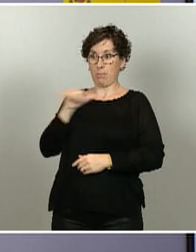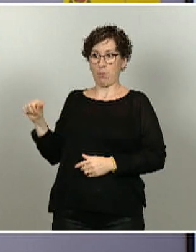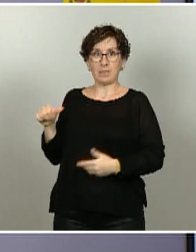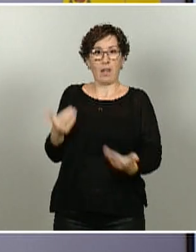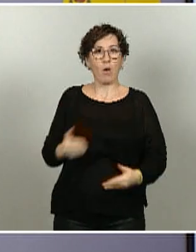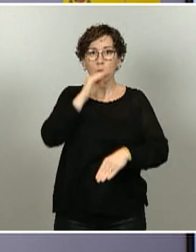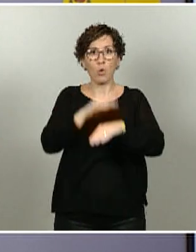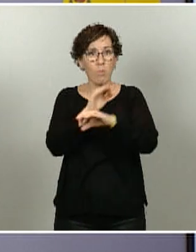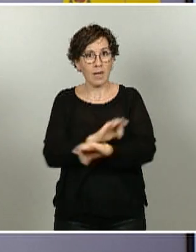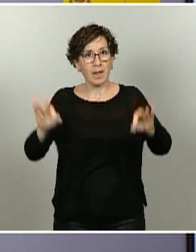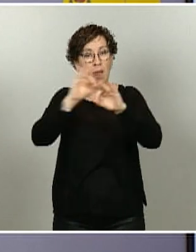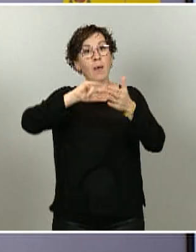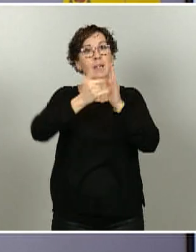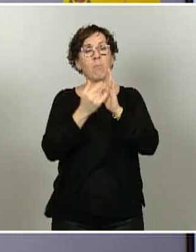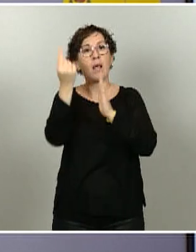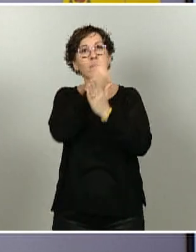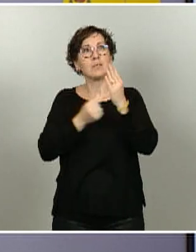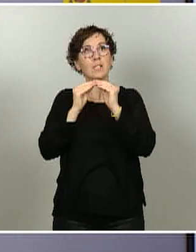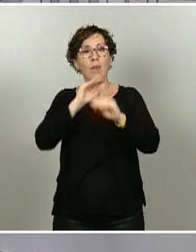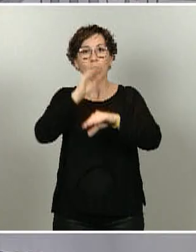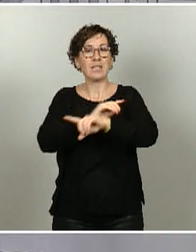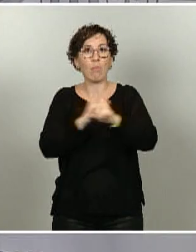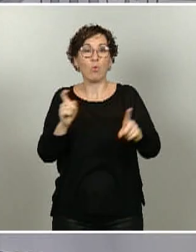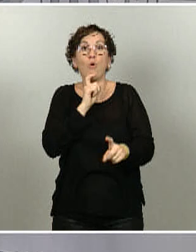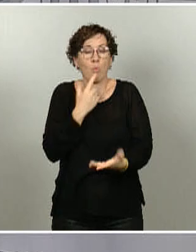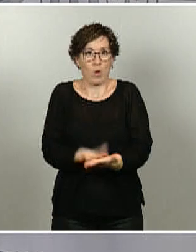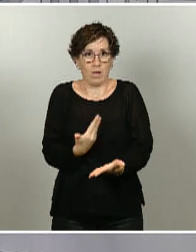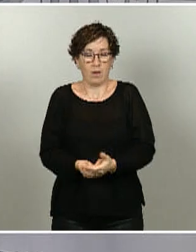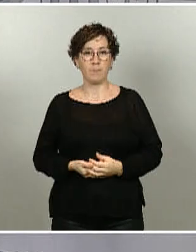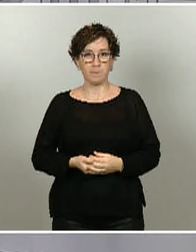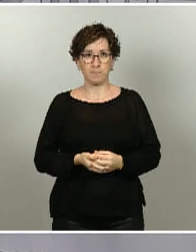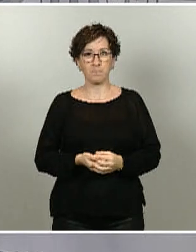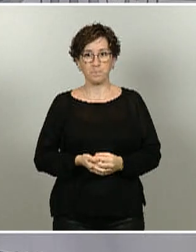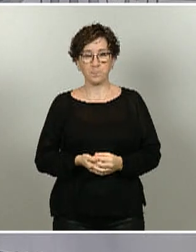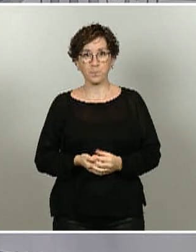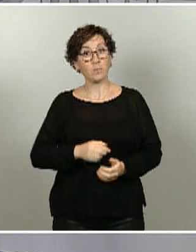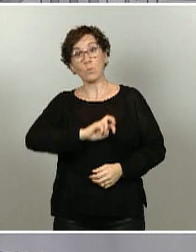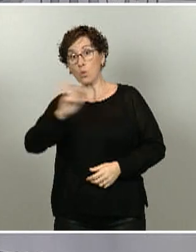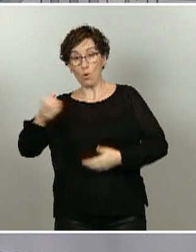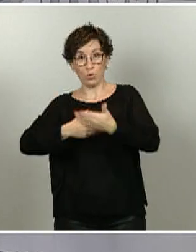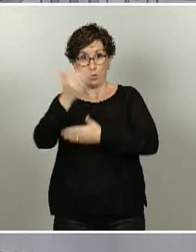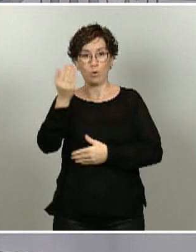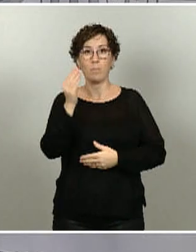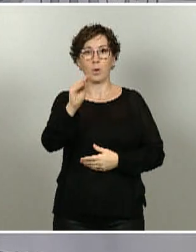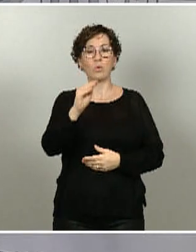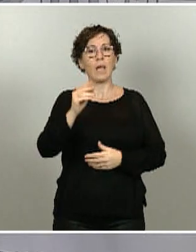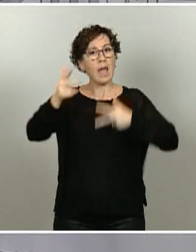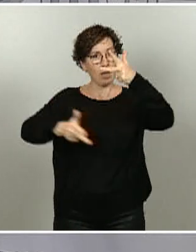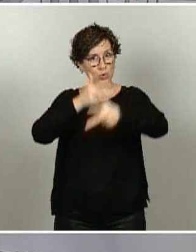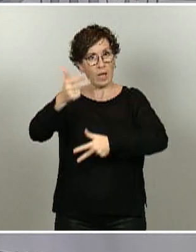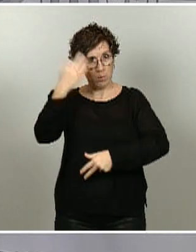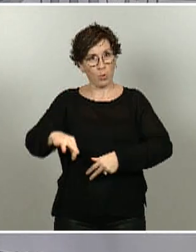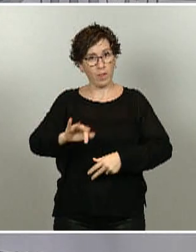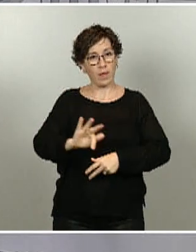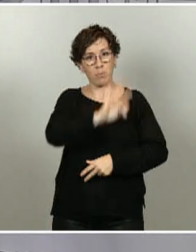Esto en relación con Madrid. En relación con el País Vasco, el grupo Nervión Euskadi pregunta: ¿Euskadi está en condiciones de pasar a la fase 2 sin haber activado